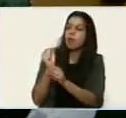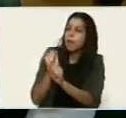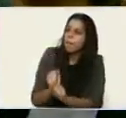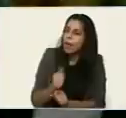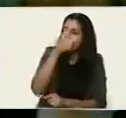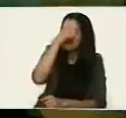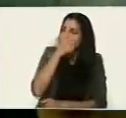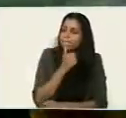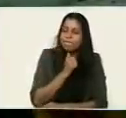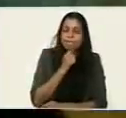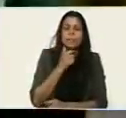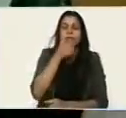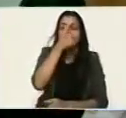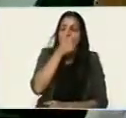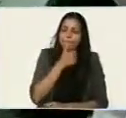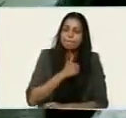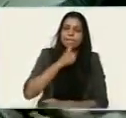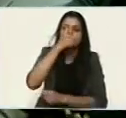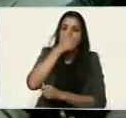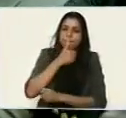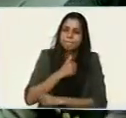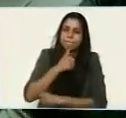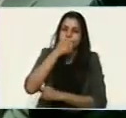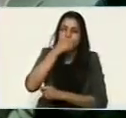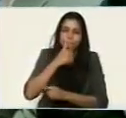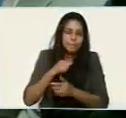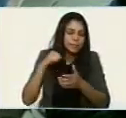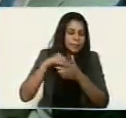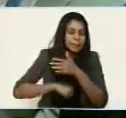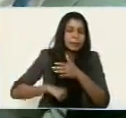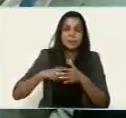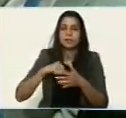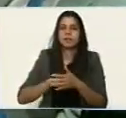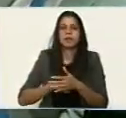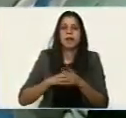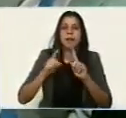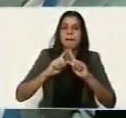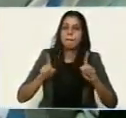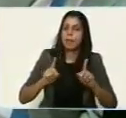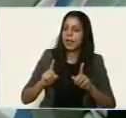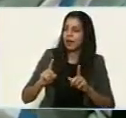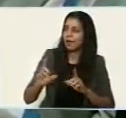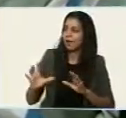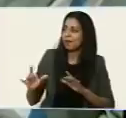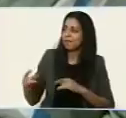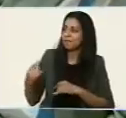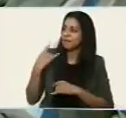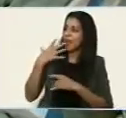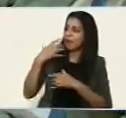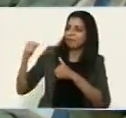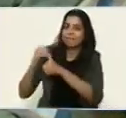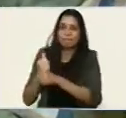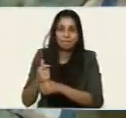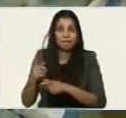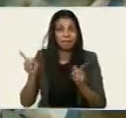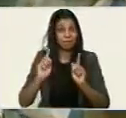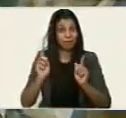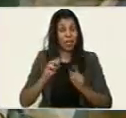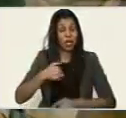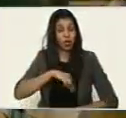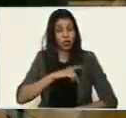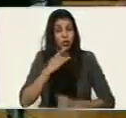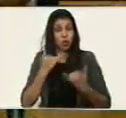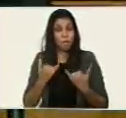esperando, paciente, que aguanta, pero que no tiene que caer en el juego del enemigo. Cuando nos toque a